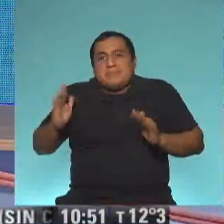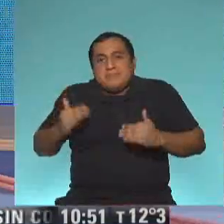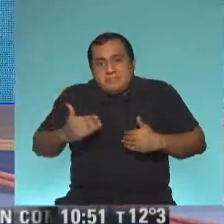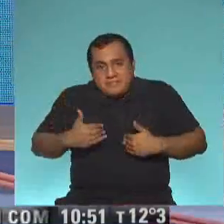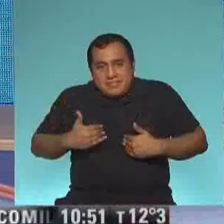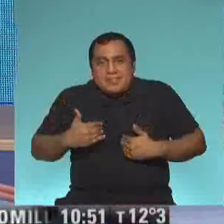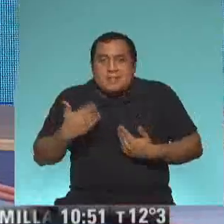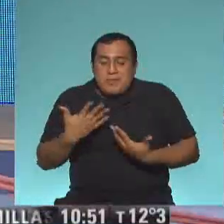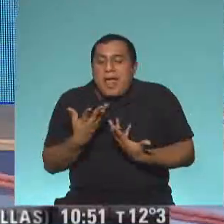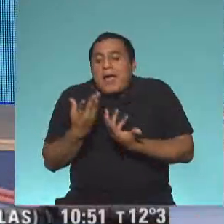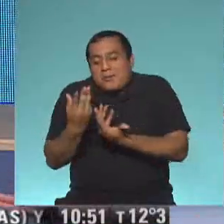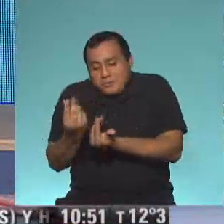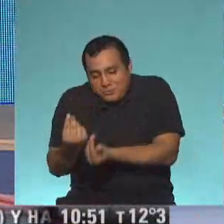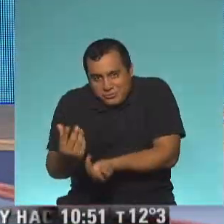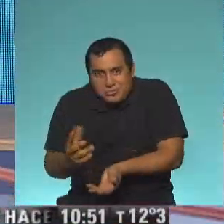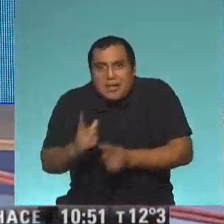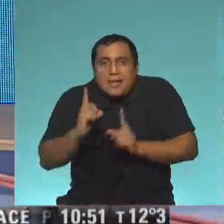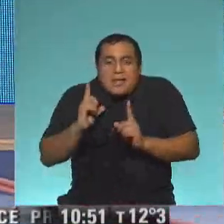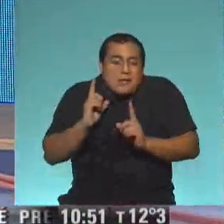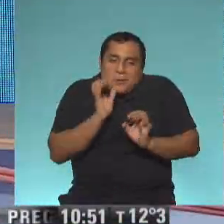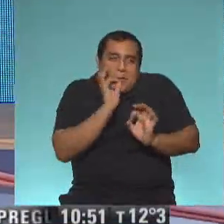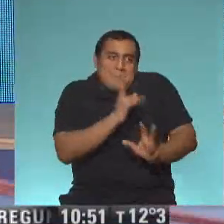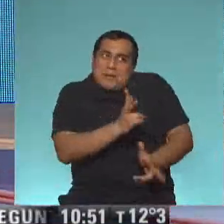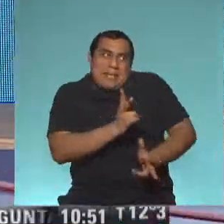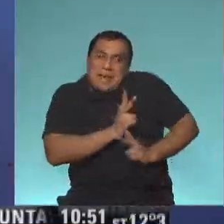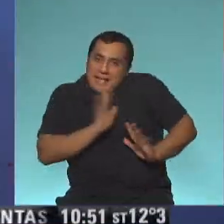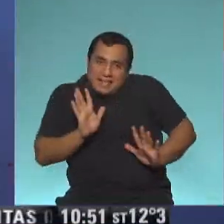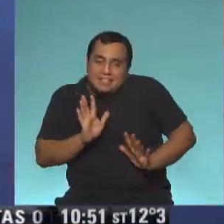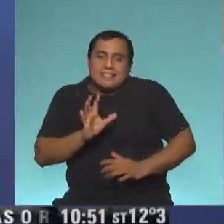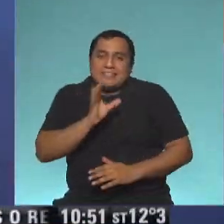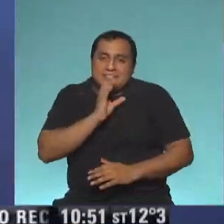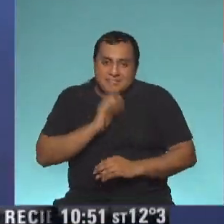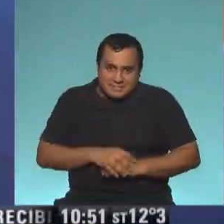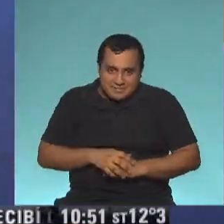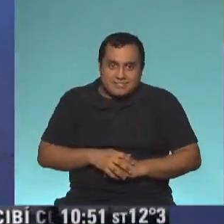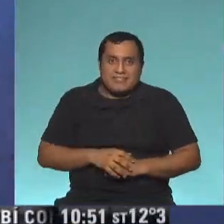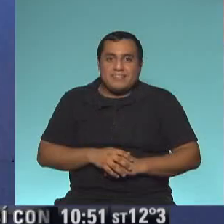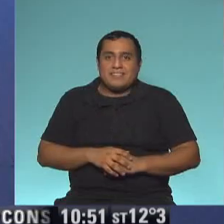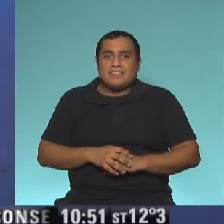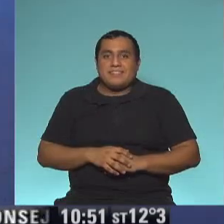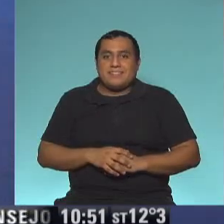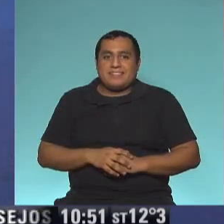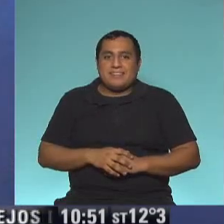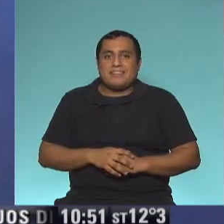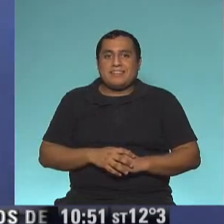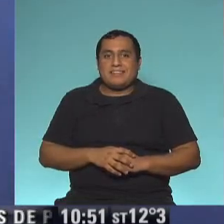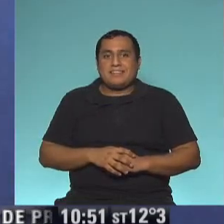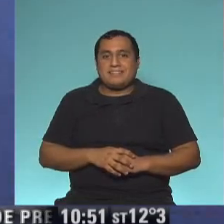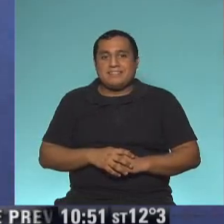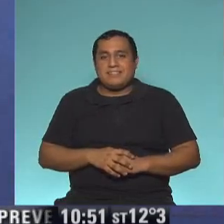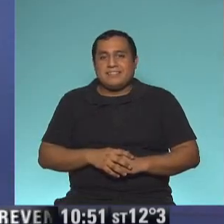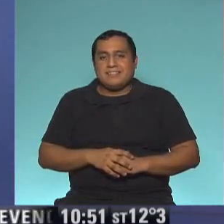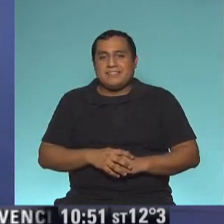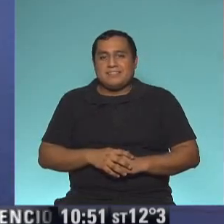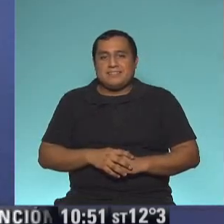Yo puedo asistir, puedo participar, como prefiera. Bueno, vamos a ver. Mirá el estado atlético de los conductores, vení. Las primeras